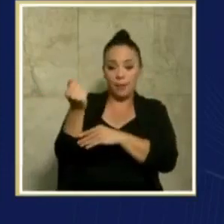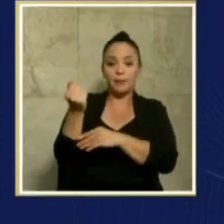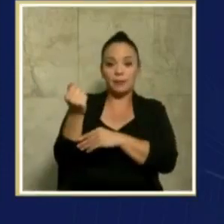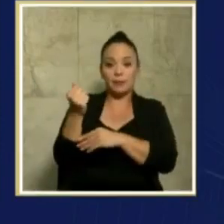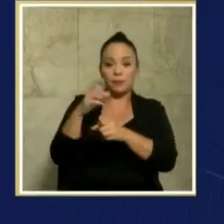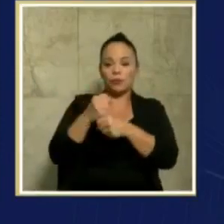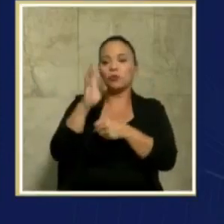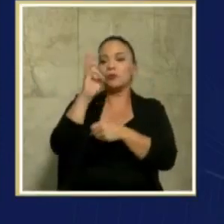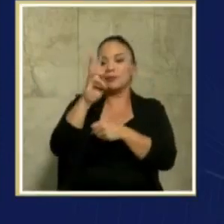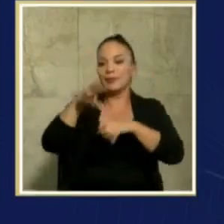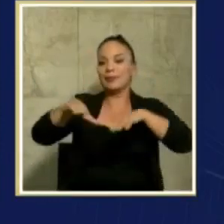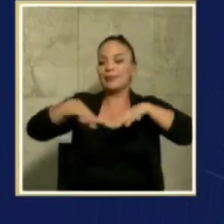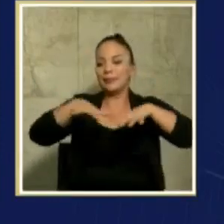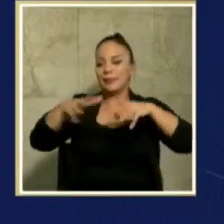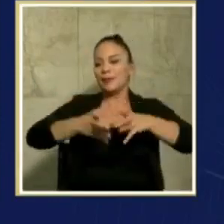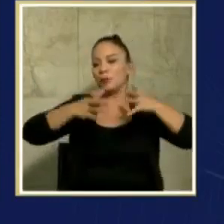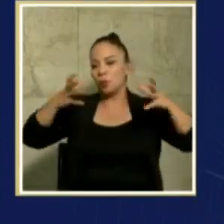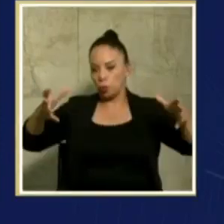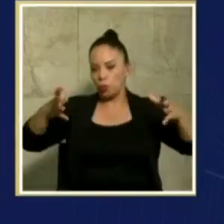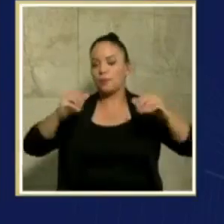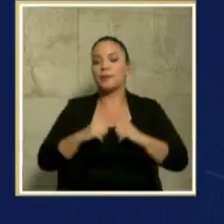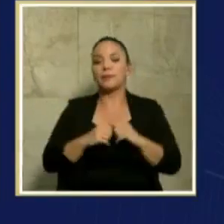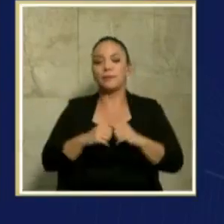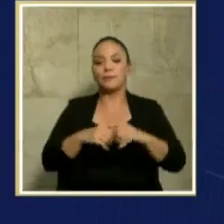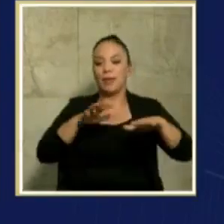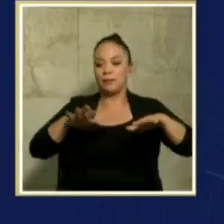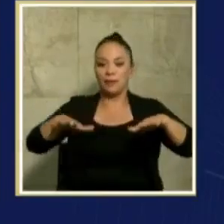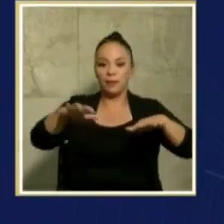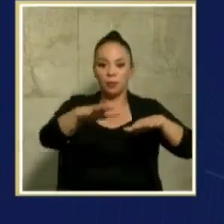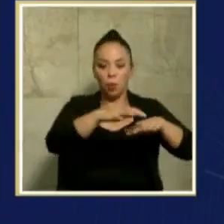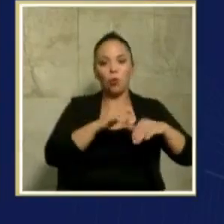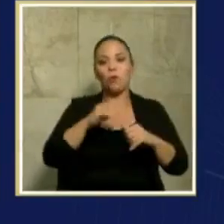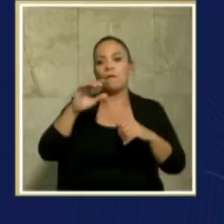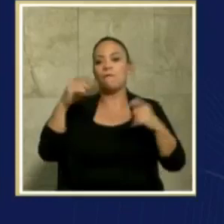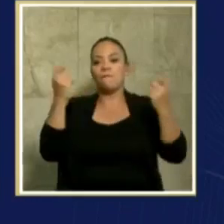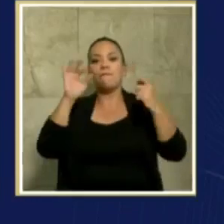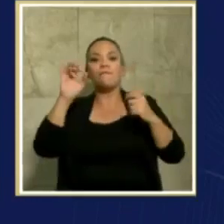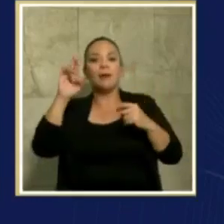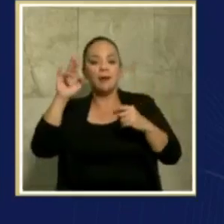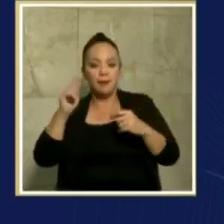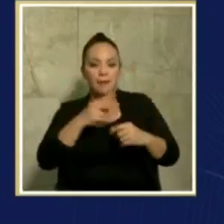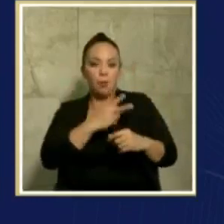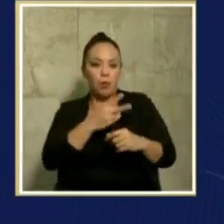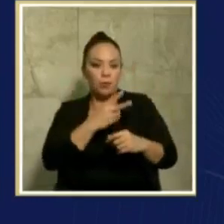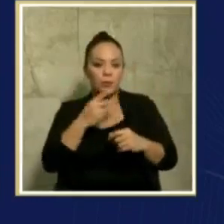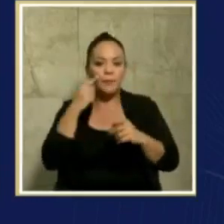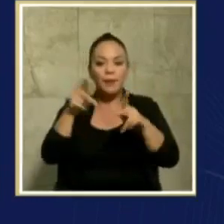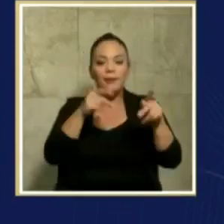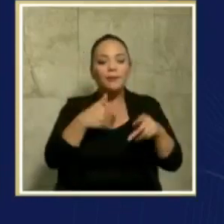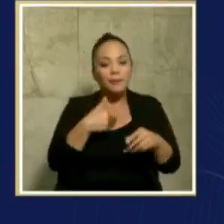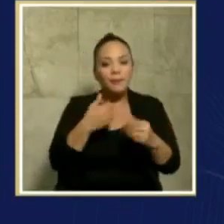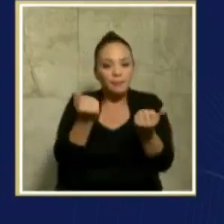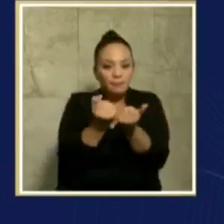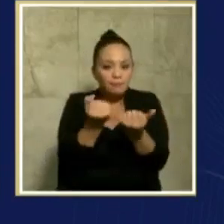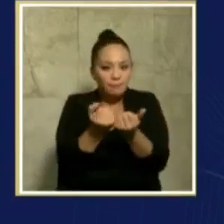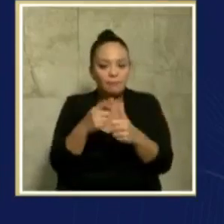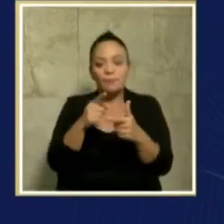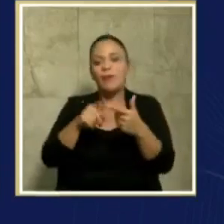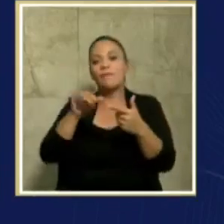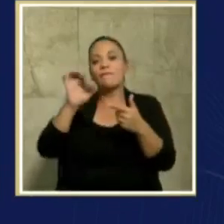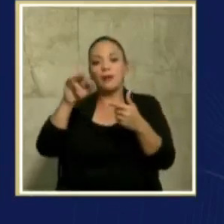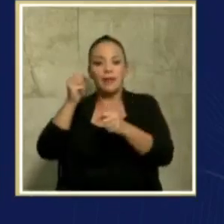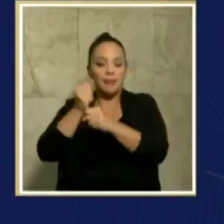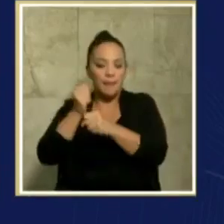eventos grandes en territorio, ferias vocacionales, justamente para que la gente tenga acceso a los cupos, ferias de empleo